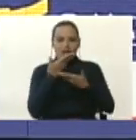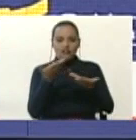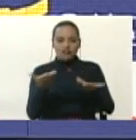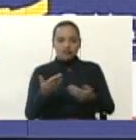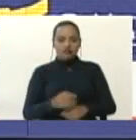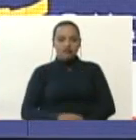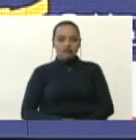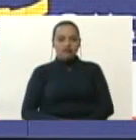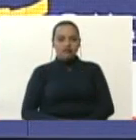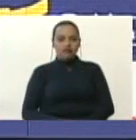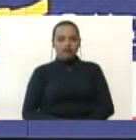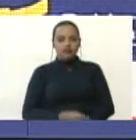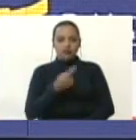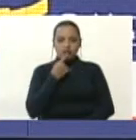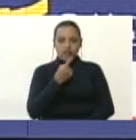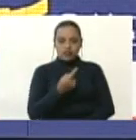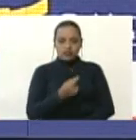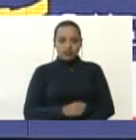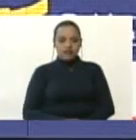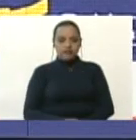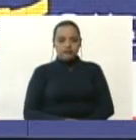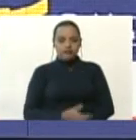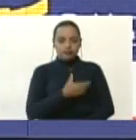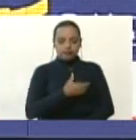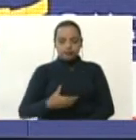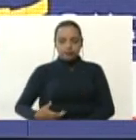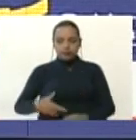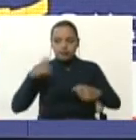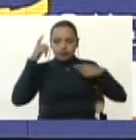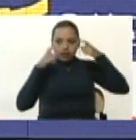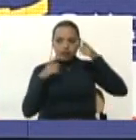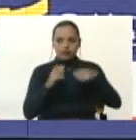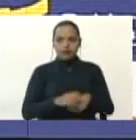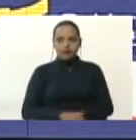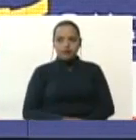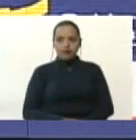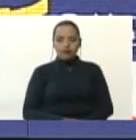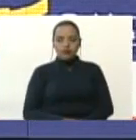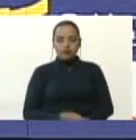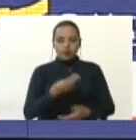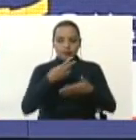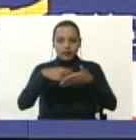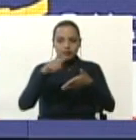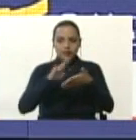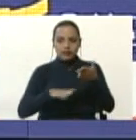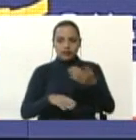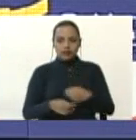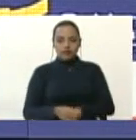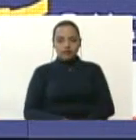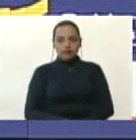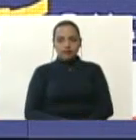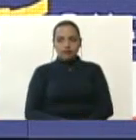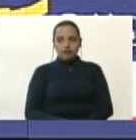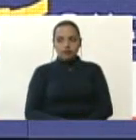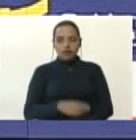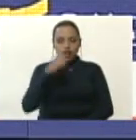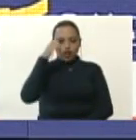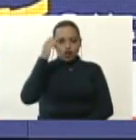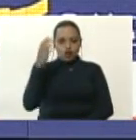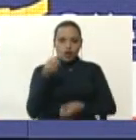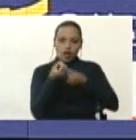decía nuestro comandante Hugo Chávez, las matemáticas. Dios habla a